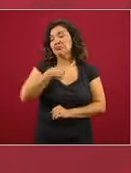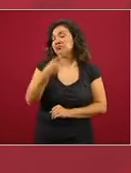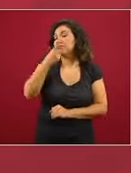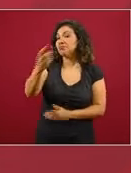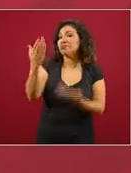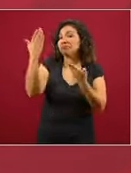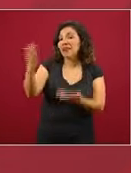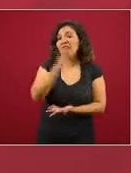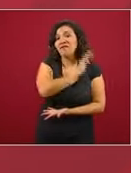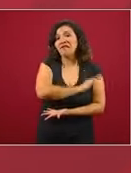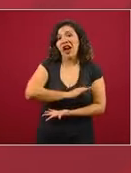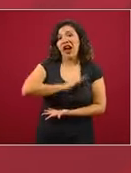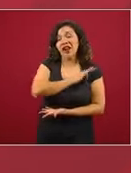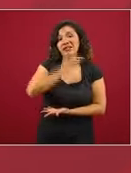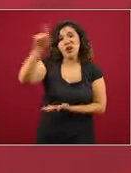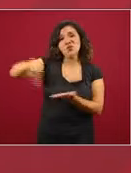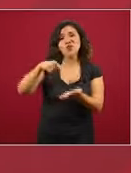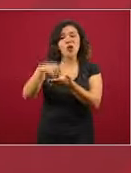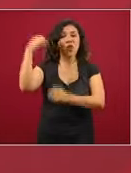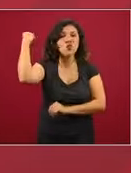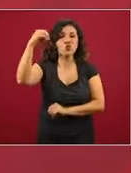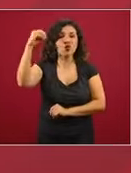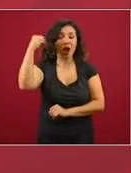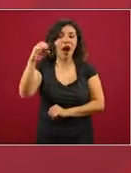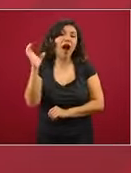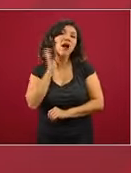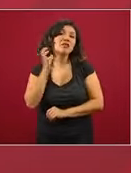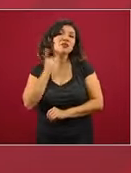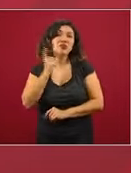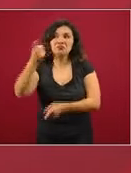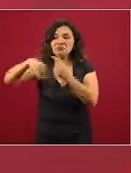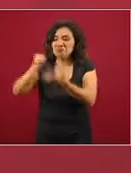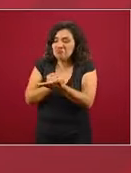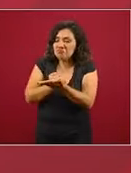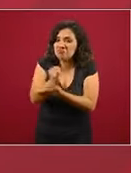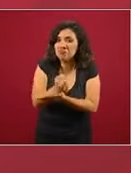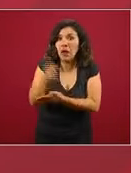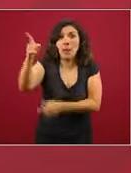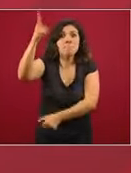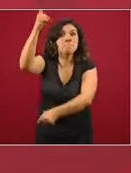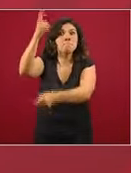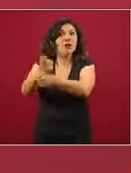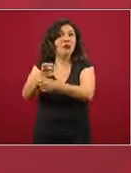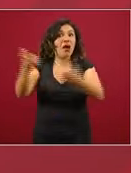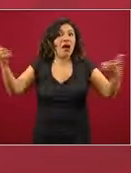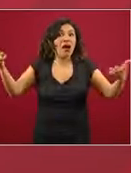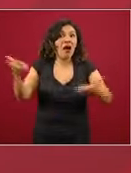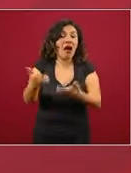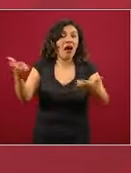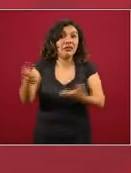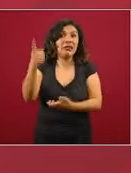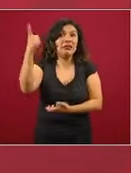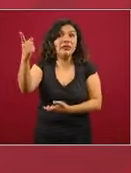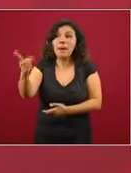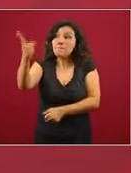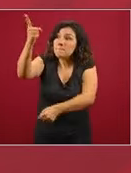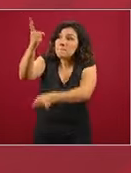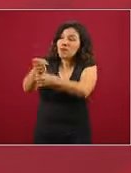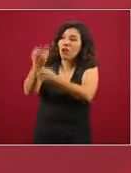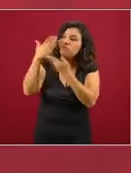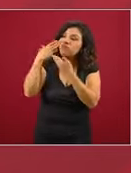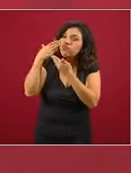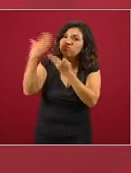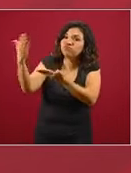Felicitamos al Congreso de Oaxaca por esta iniciativa. Es pionera, es un punto que muestra